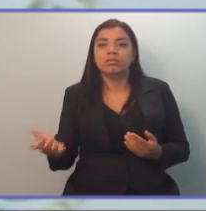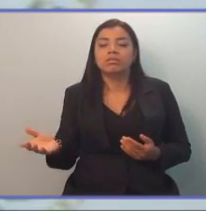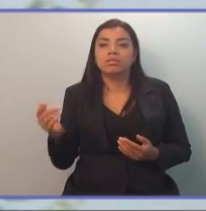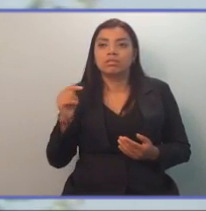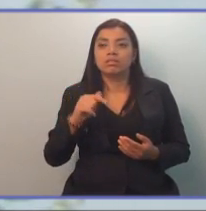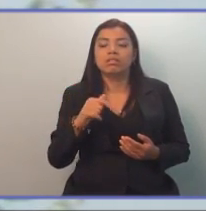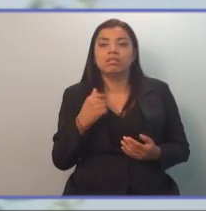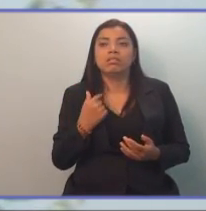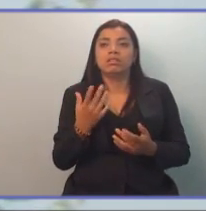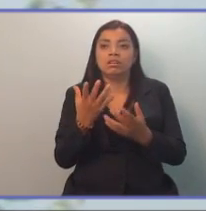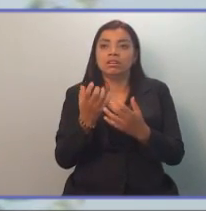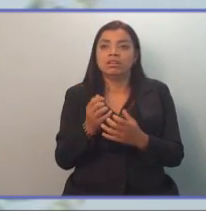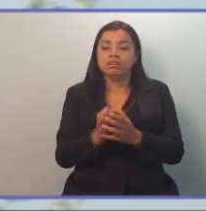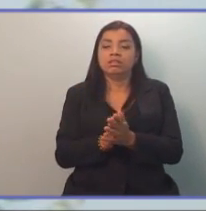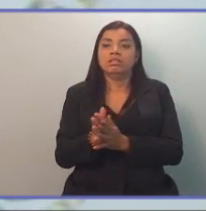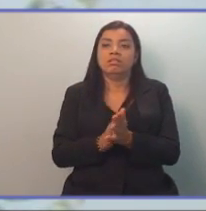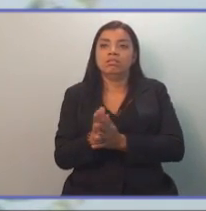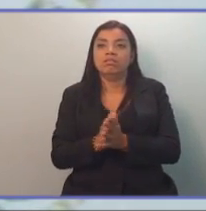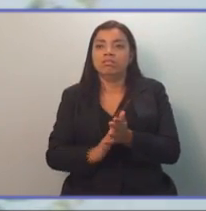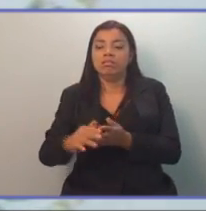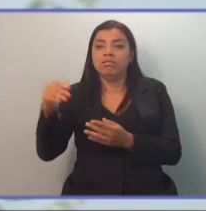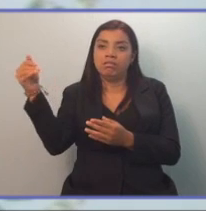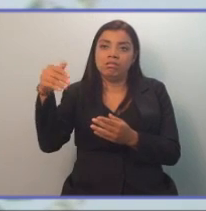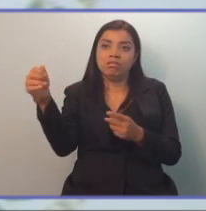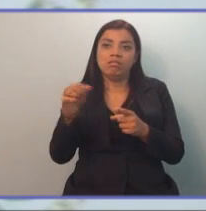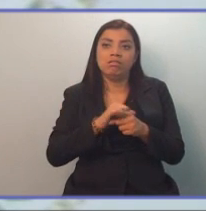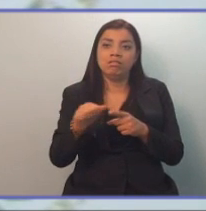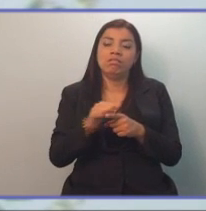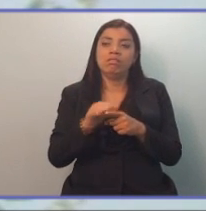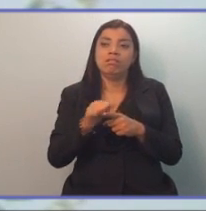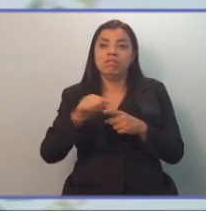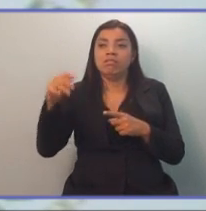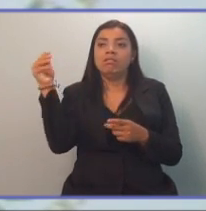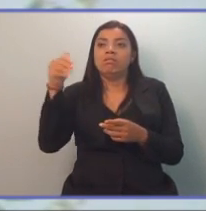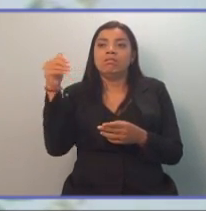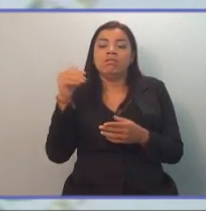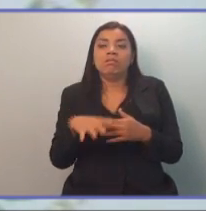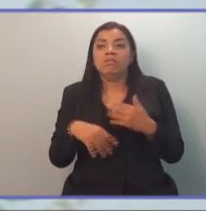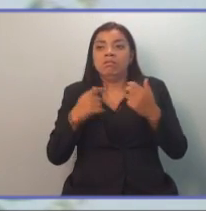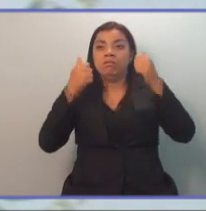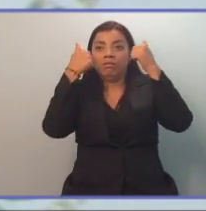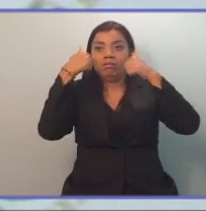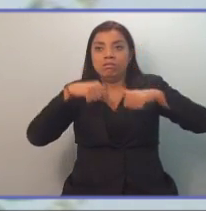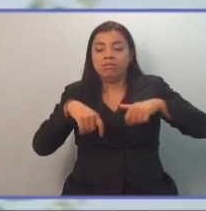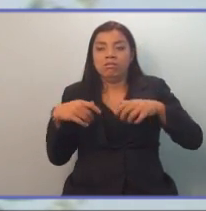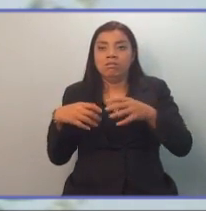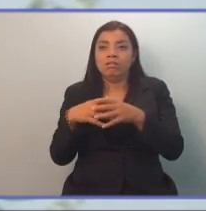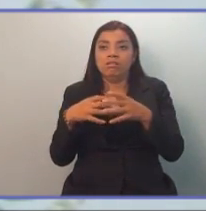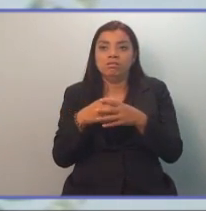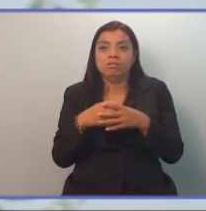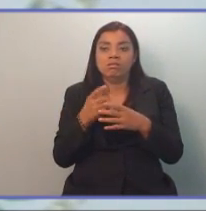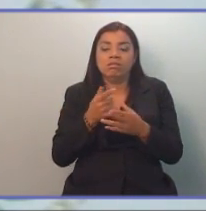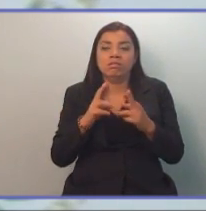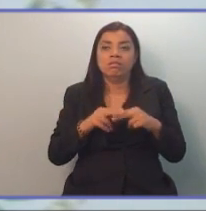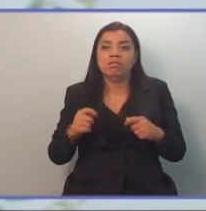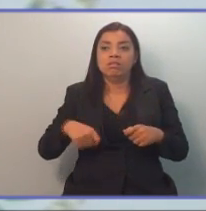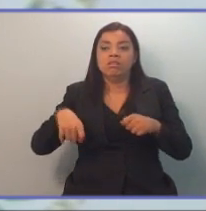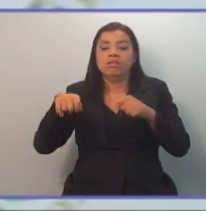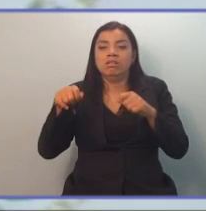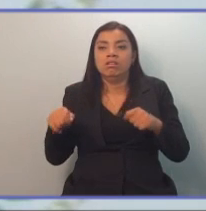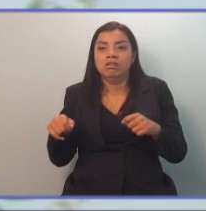el deseo de capacitarse, y la Corte lo que hace es que se firma un convenio